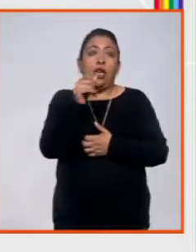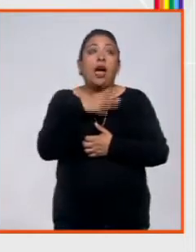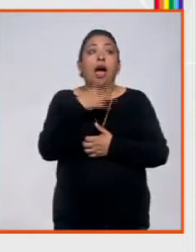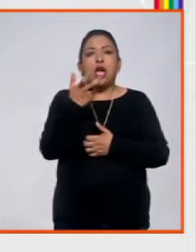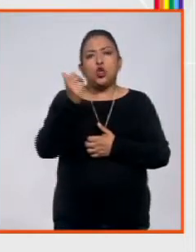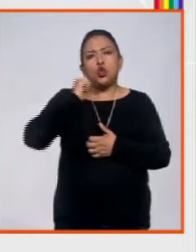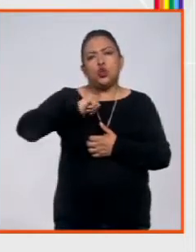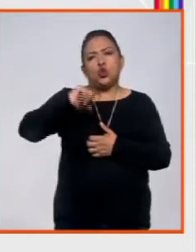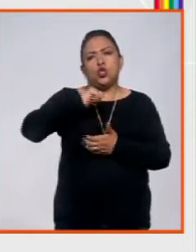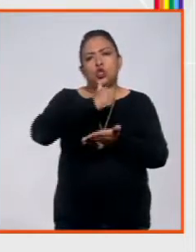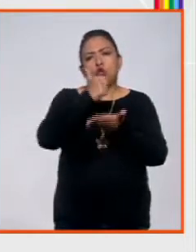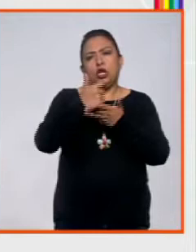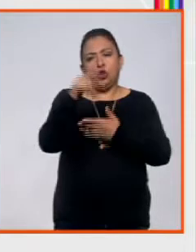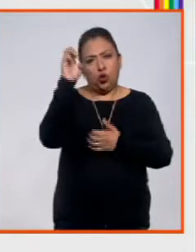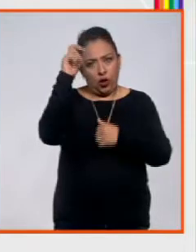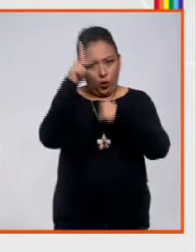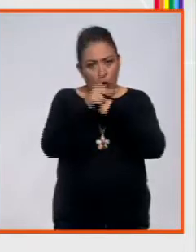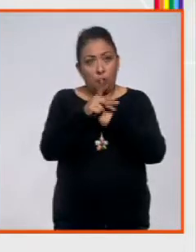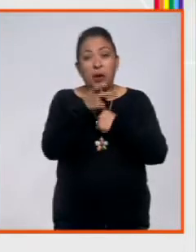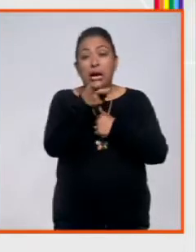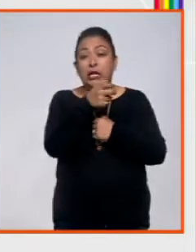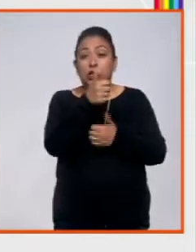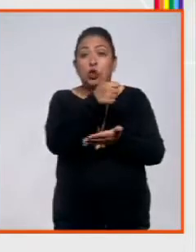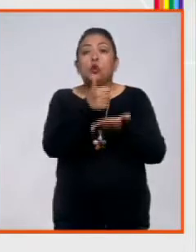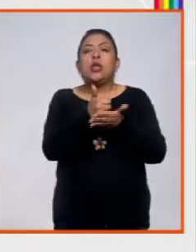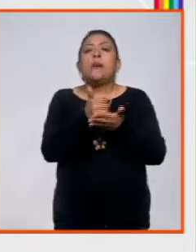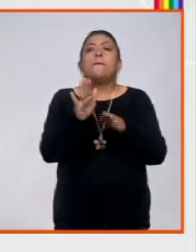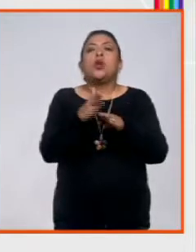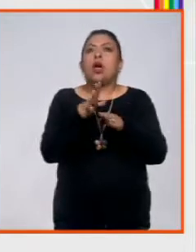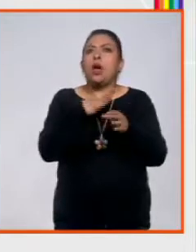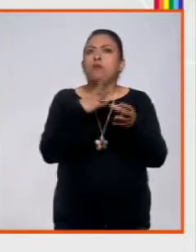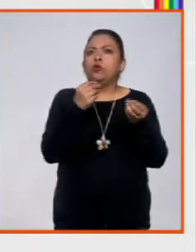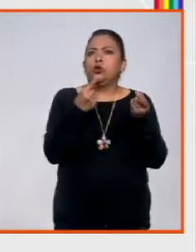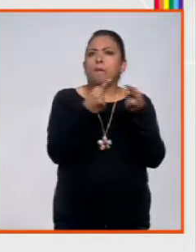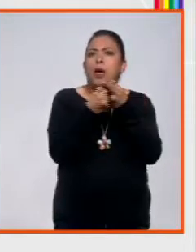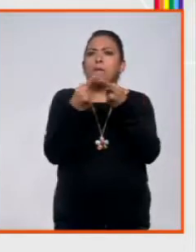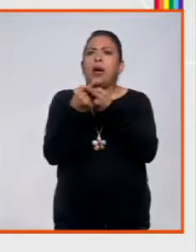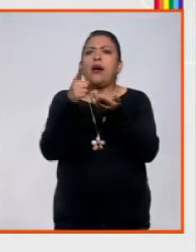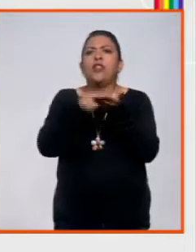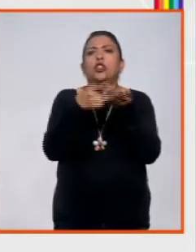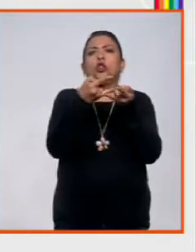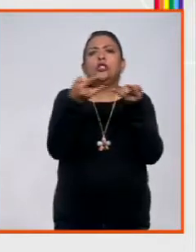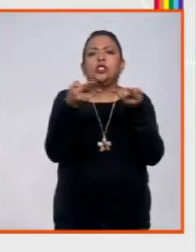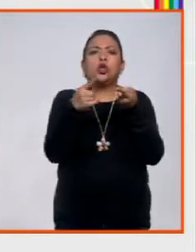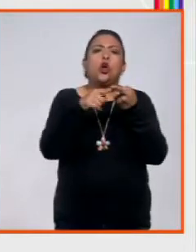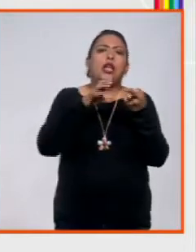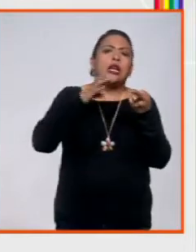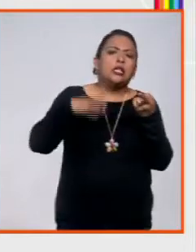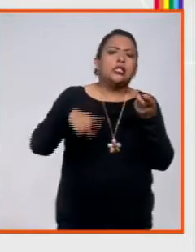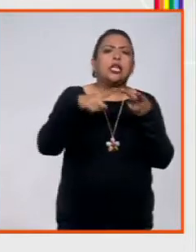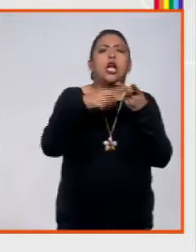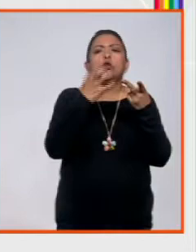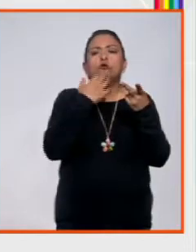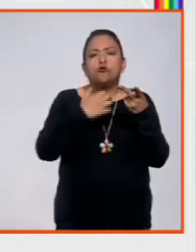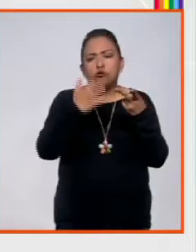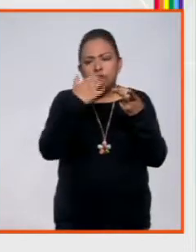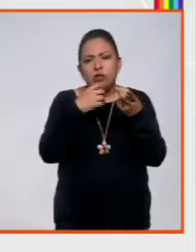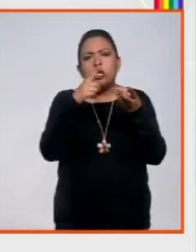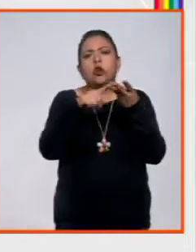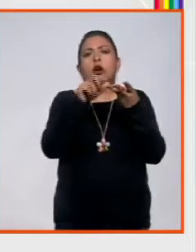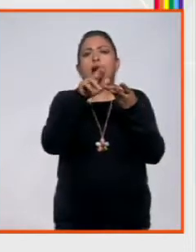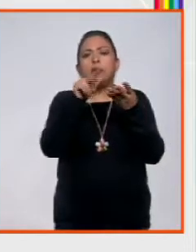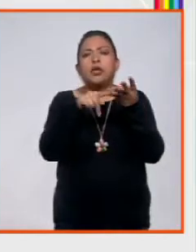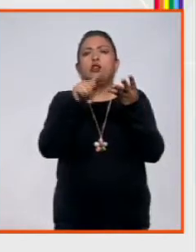urbes más antiguas de europa la vitalidad de esta ciudad proviene de sus contrastes históricos cristianos judíos armenios gitanos y turcos